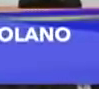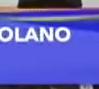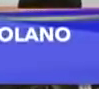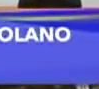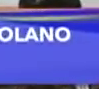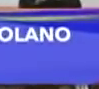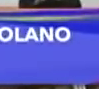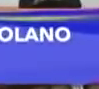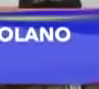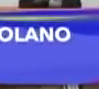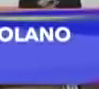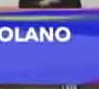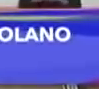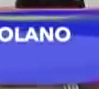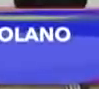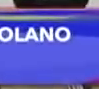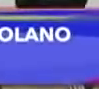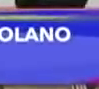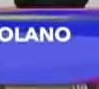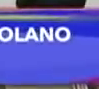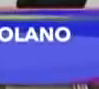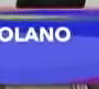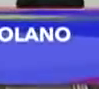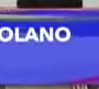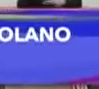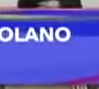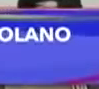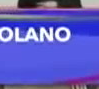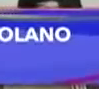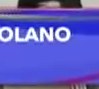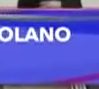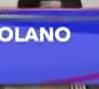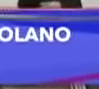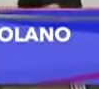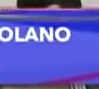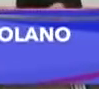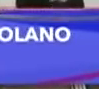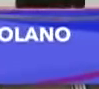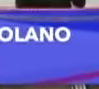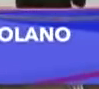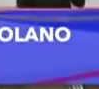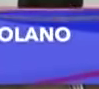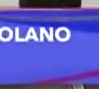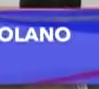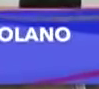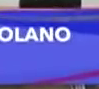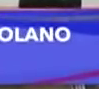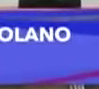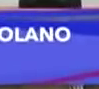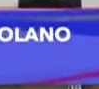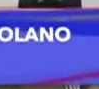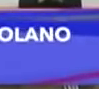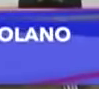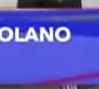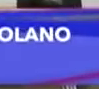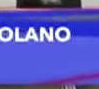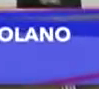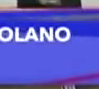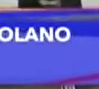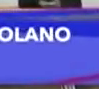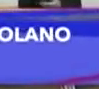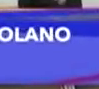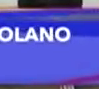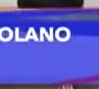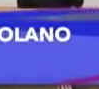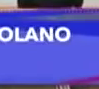consecuente me alegra mucho ver a fruto aristóbulo sonriente fruto Qué bonito vete así